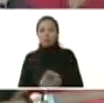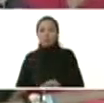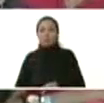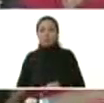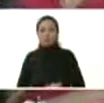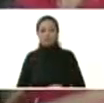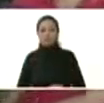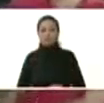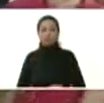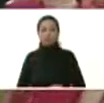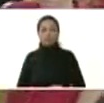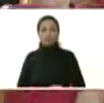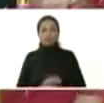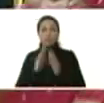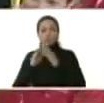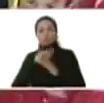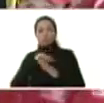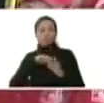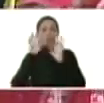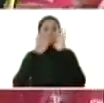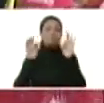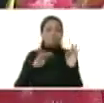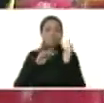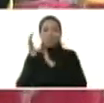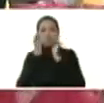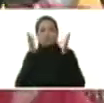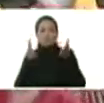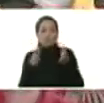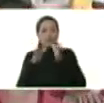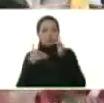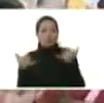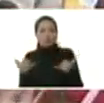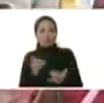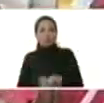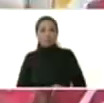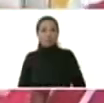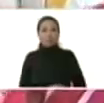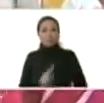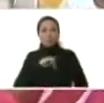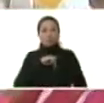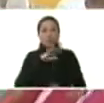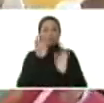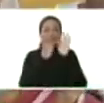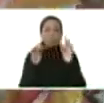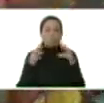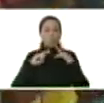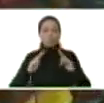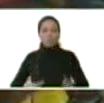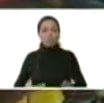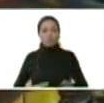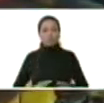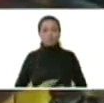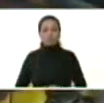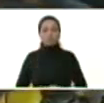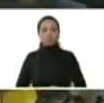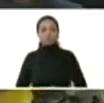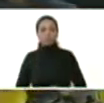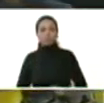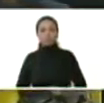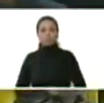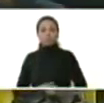La vivienda, en nuestro modelo cristiano, en nuestro modelo humanista, en nuestro modelo